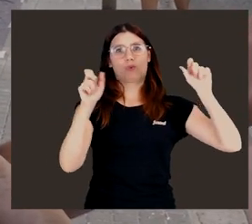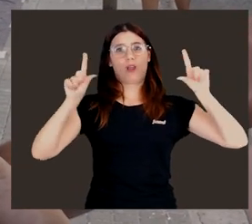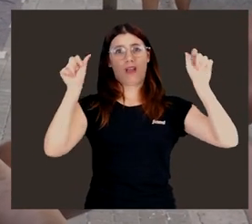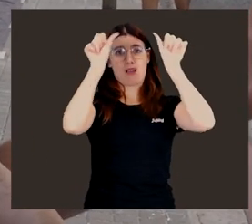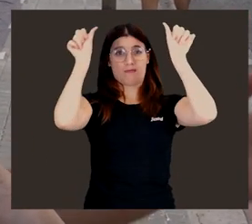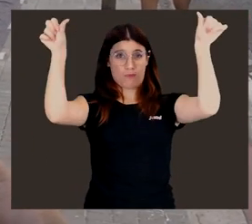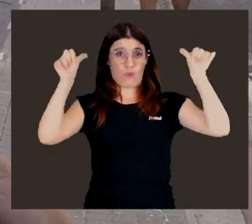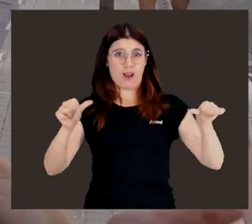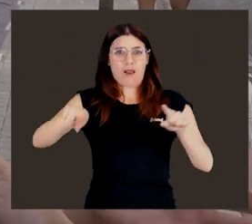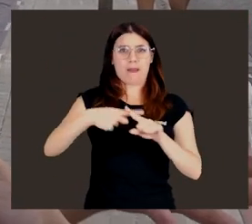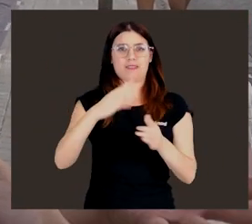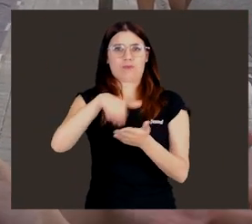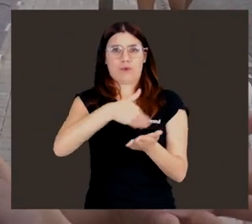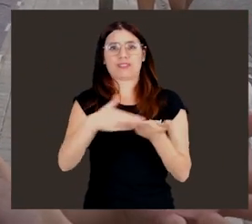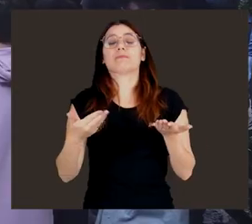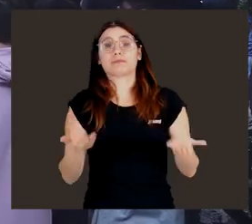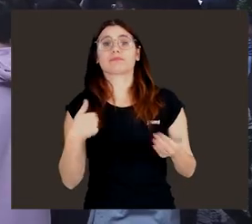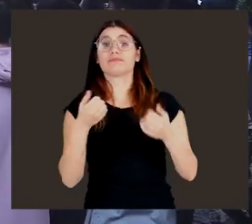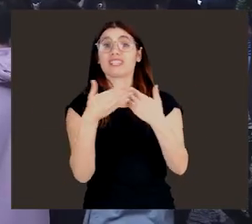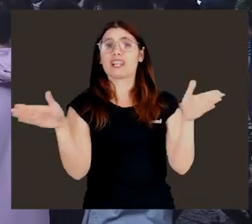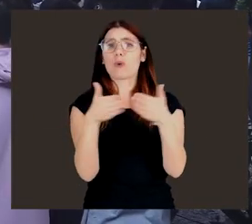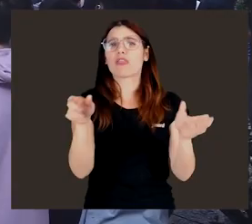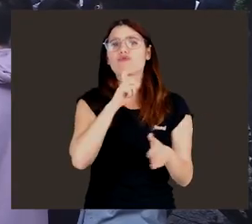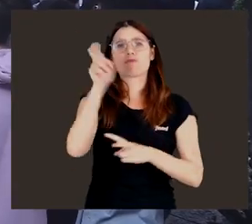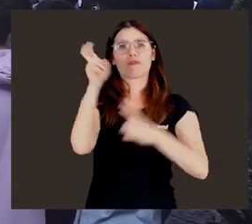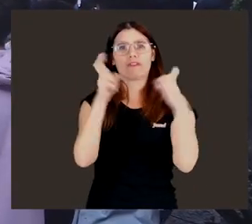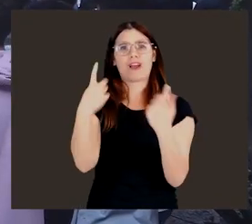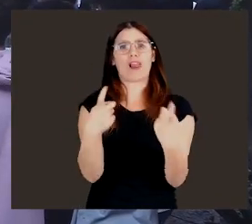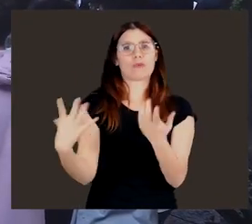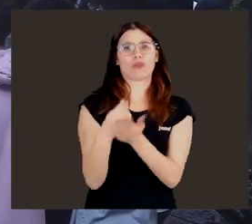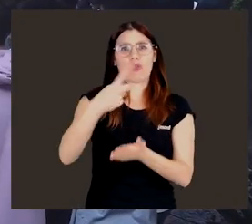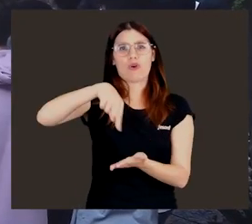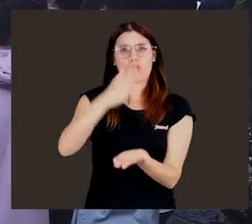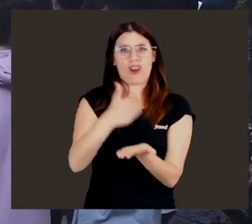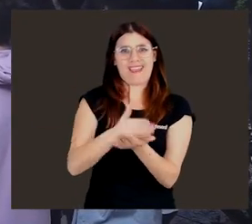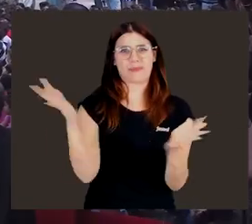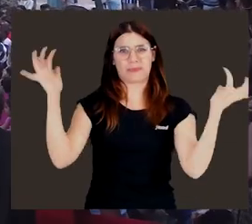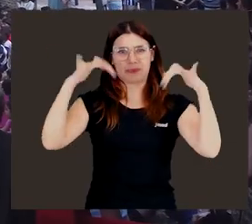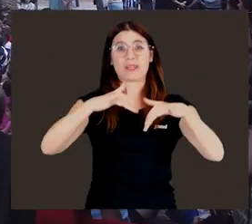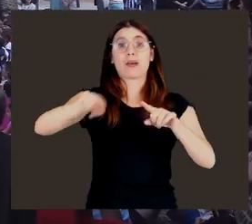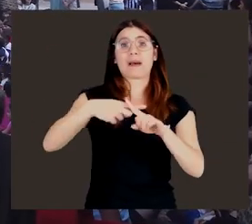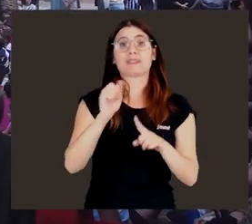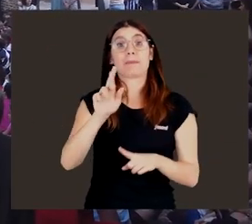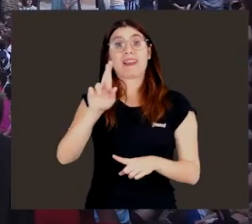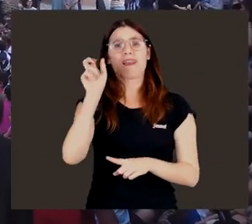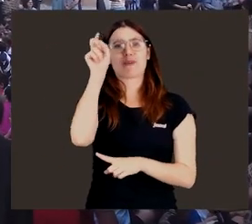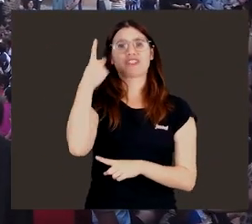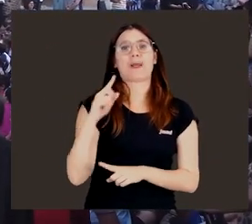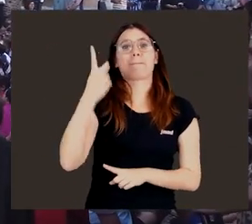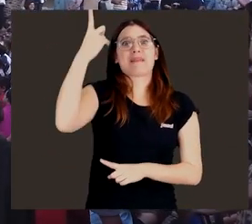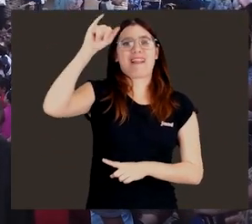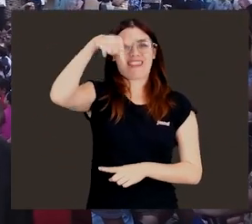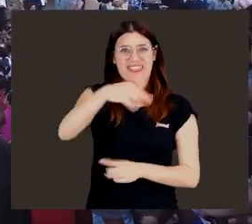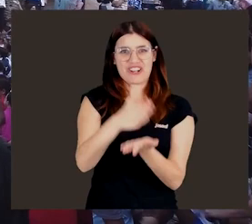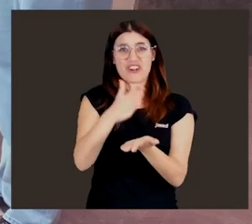pintura mural con la poesía. La inauguración del mural ha contado con la asistencia de todo el alumnado del colegio, donde Pilar Roch impartió sus